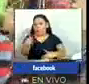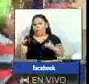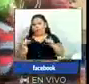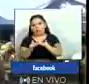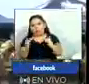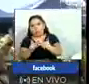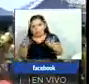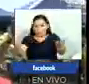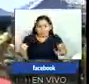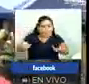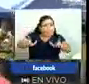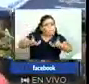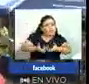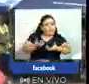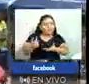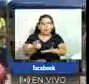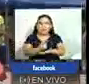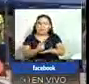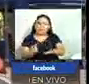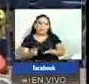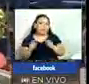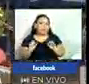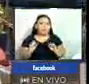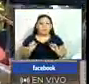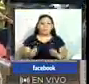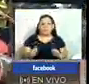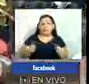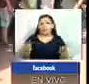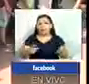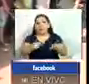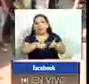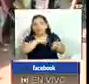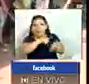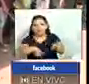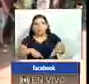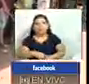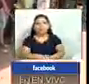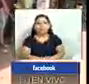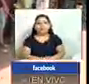conlleven aglomeraciones de personas también serán canceladas